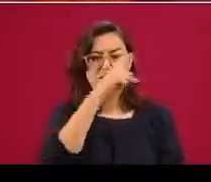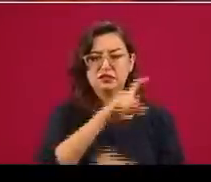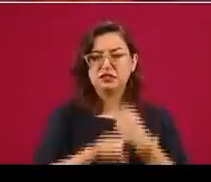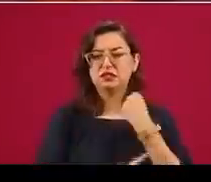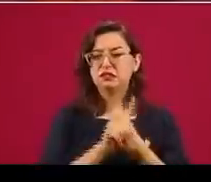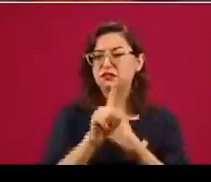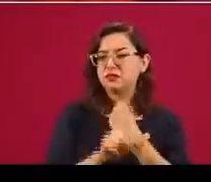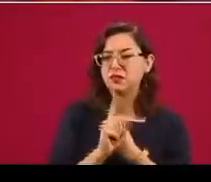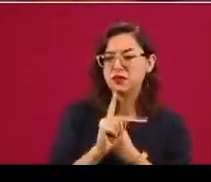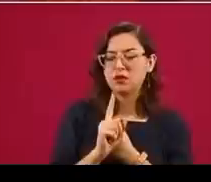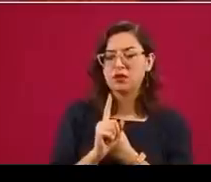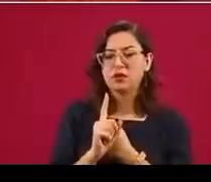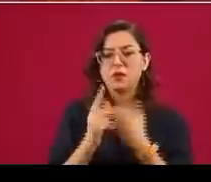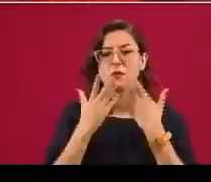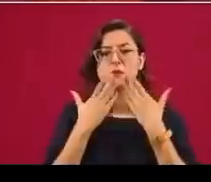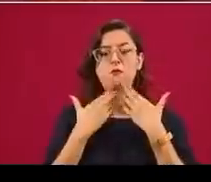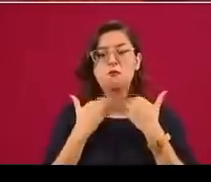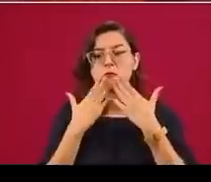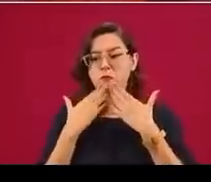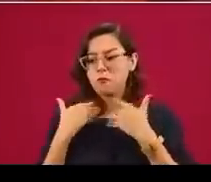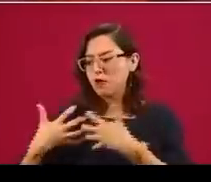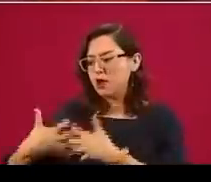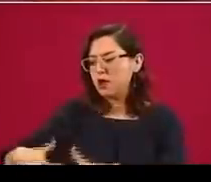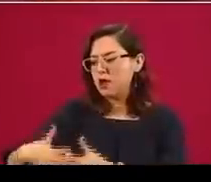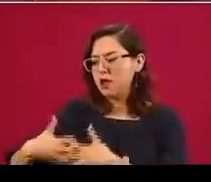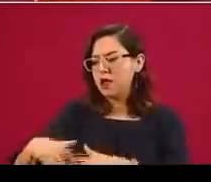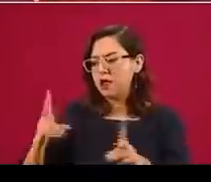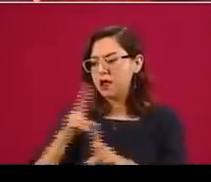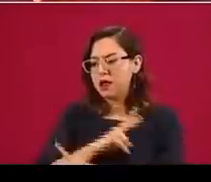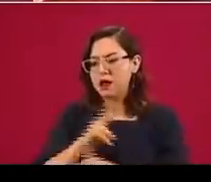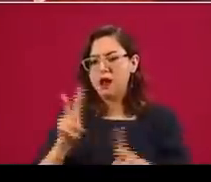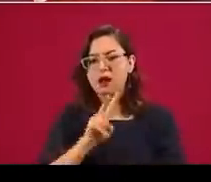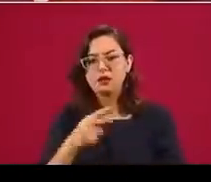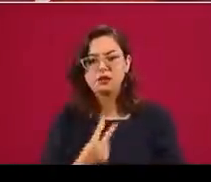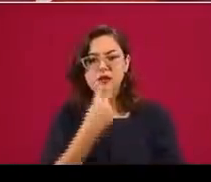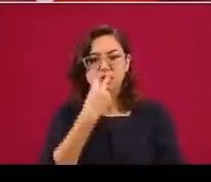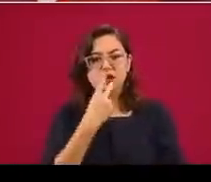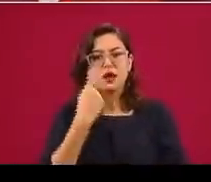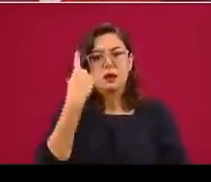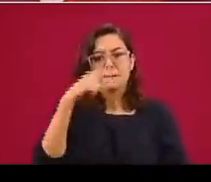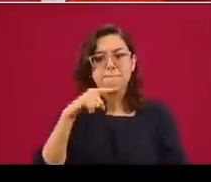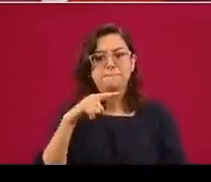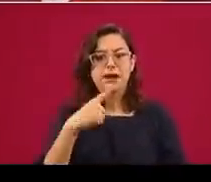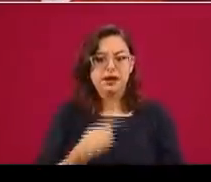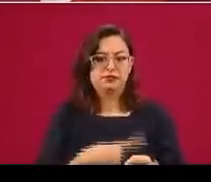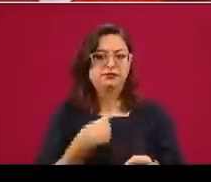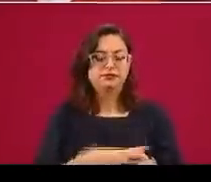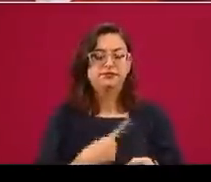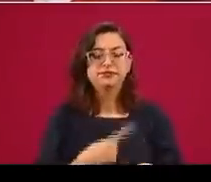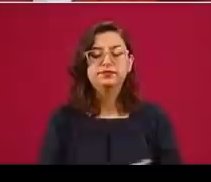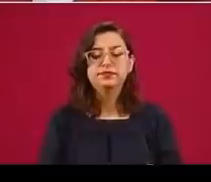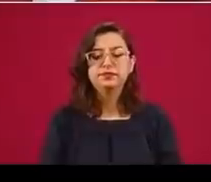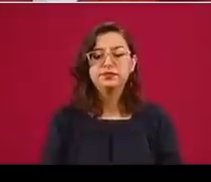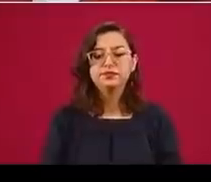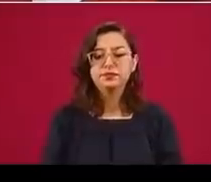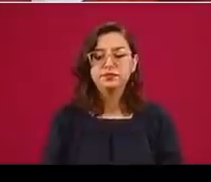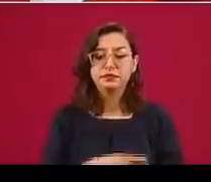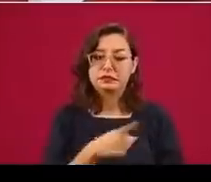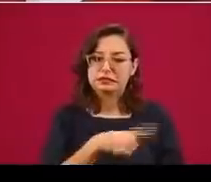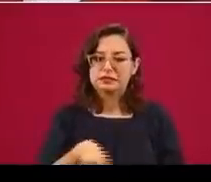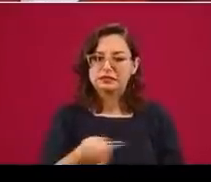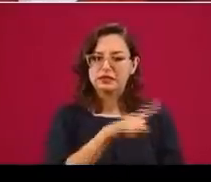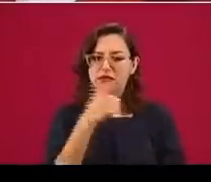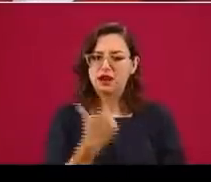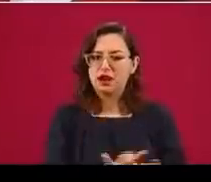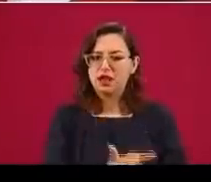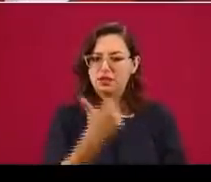había ventiladores para atender enfermos de terapia